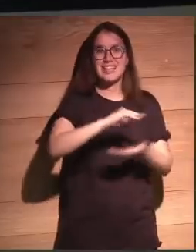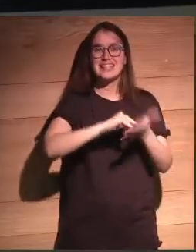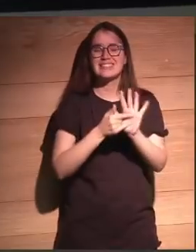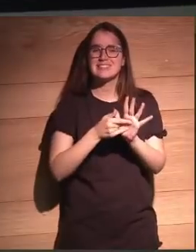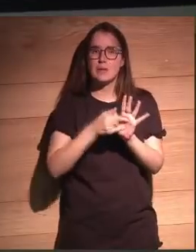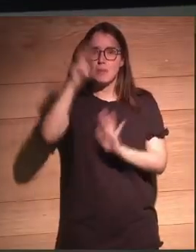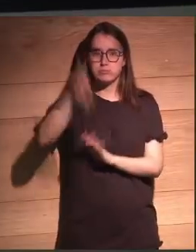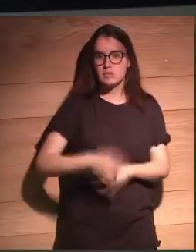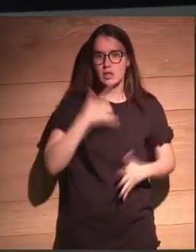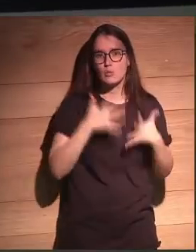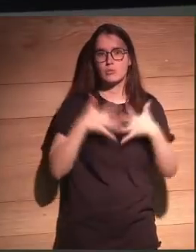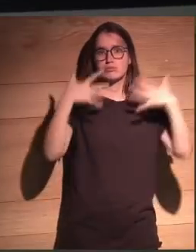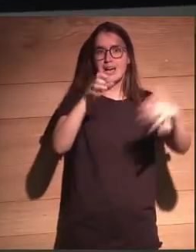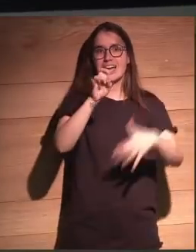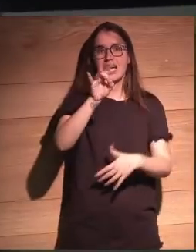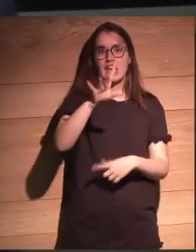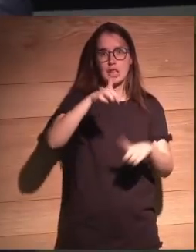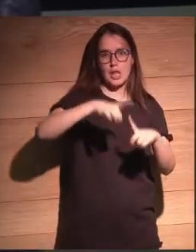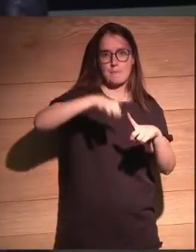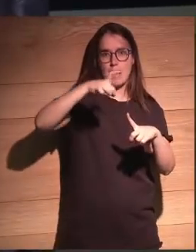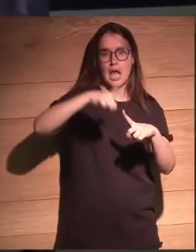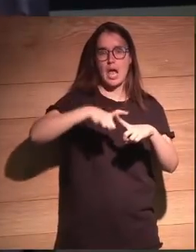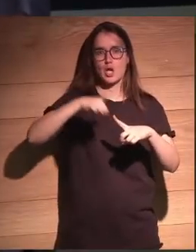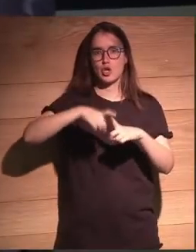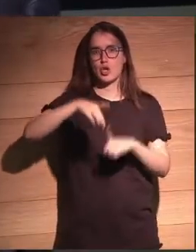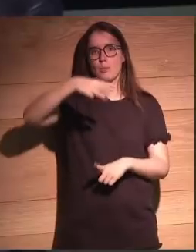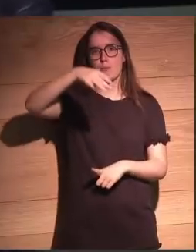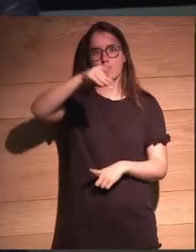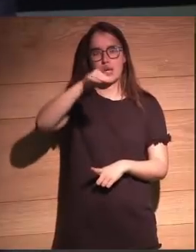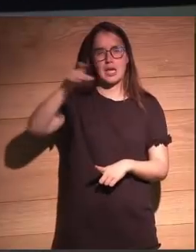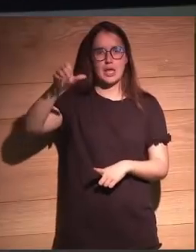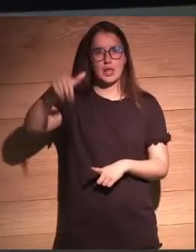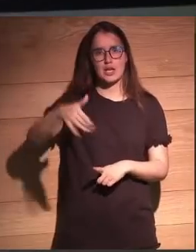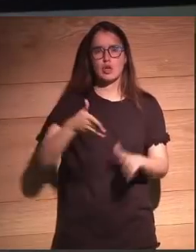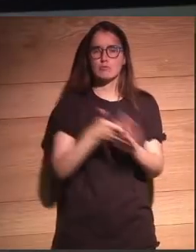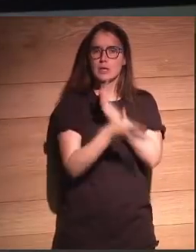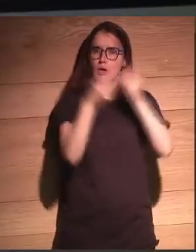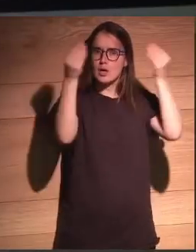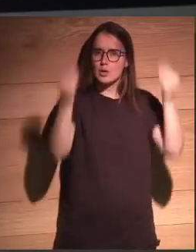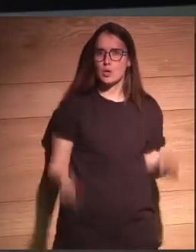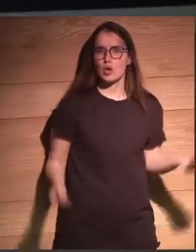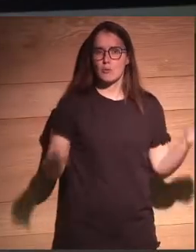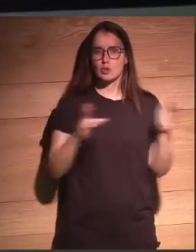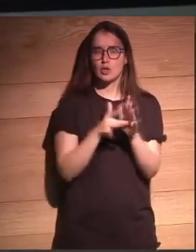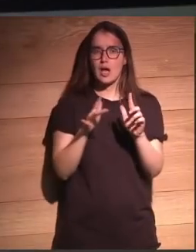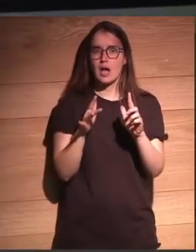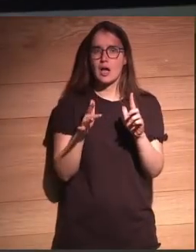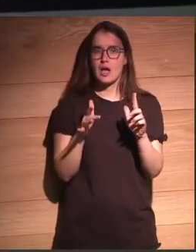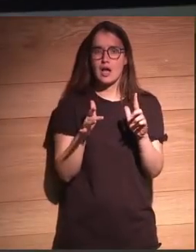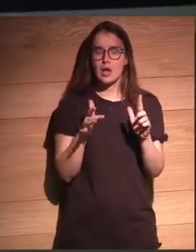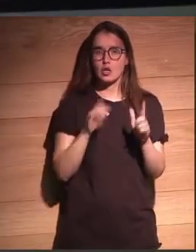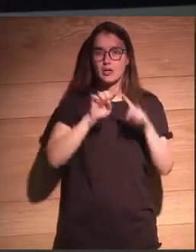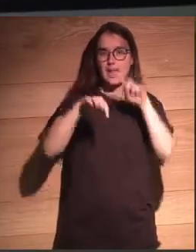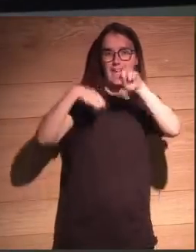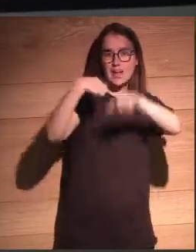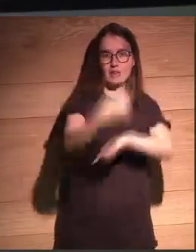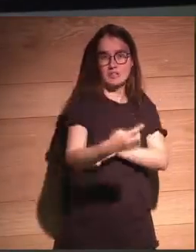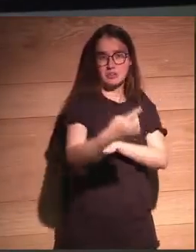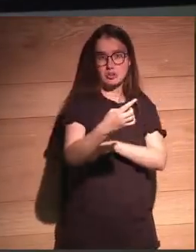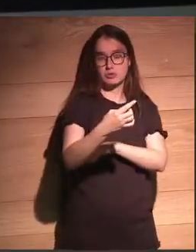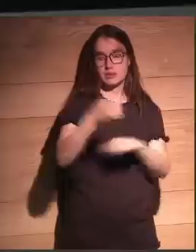los eslóganes del 15M. Y Maiden lo explica magistralmente, como no estamos ante los efectos no deseables